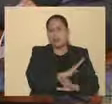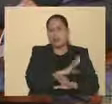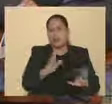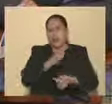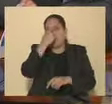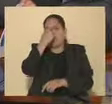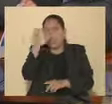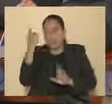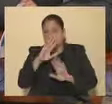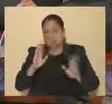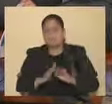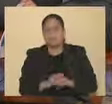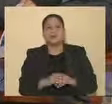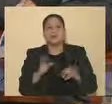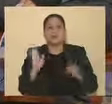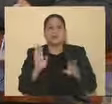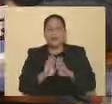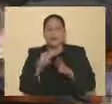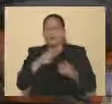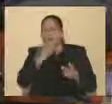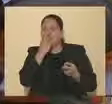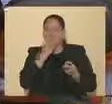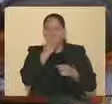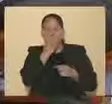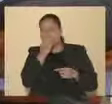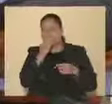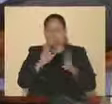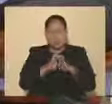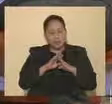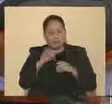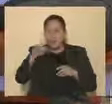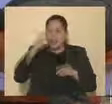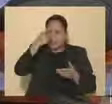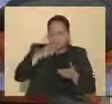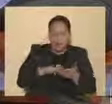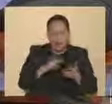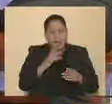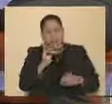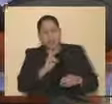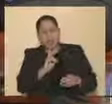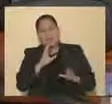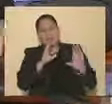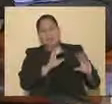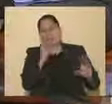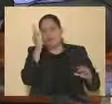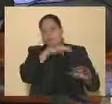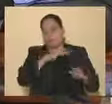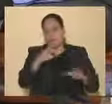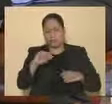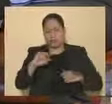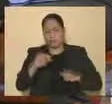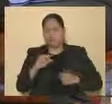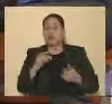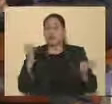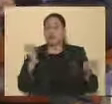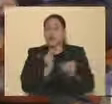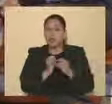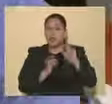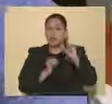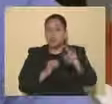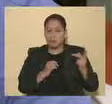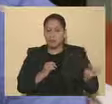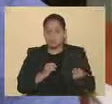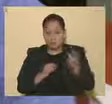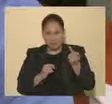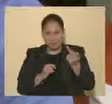Sin miedo y sin estos tabúes con los que vivimos por lo general la mayoría de los adultos, ¿no? Claro. Y como bien lo dices, la